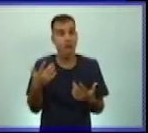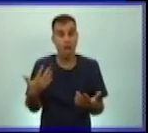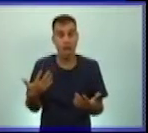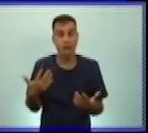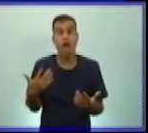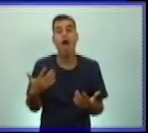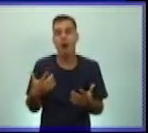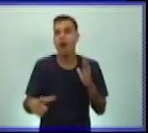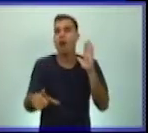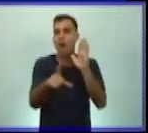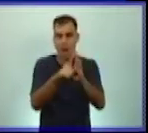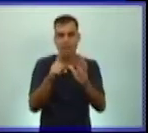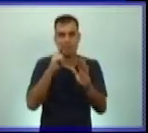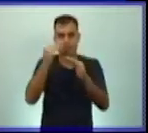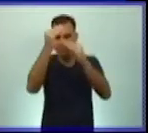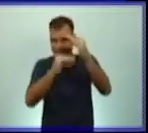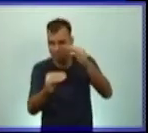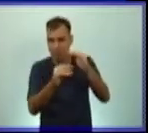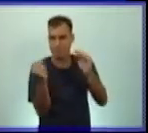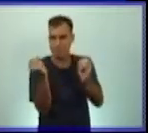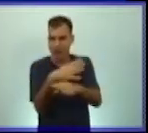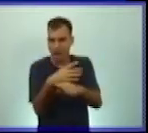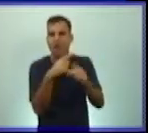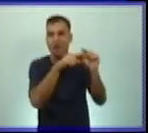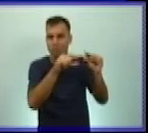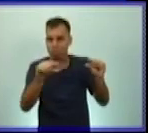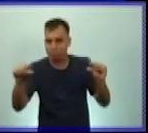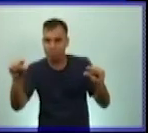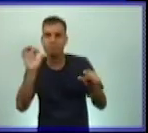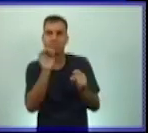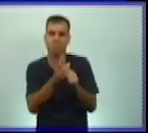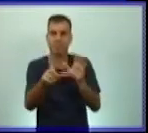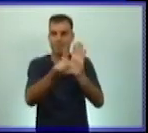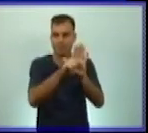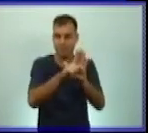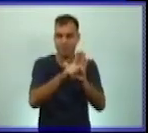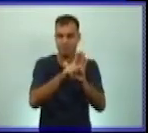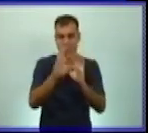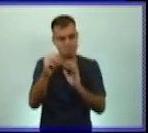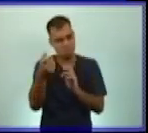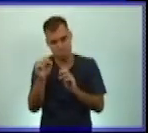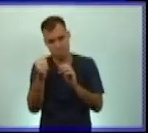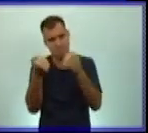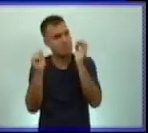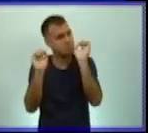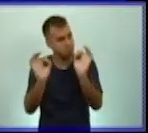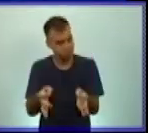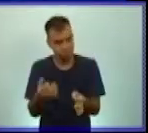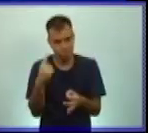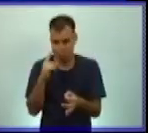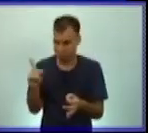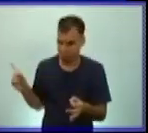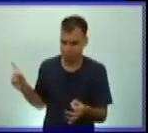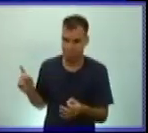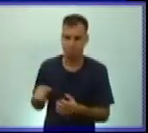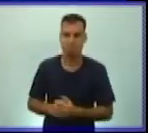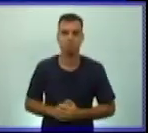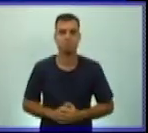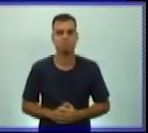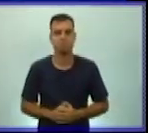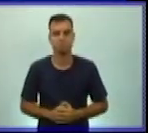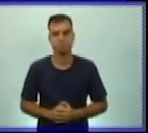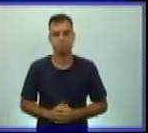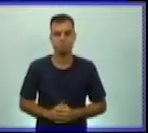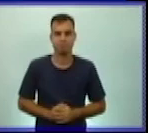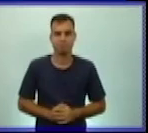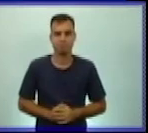La ley de conservación de la masa a partir de esta ecuación. ¿Por qué? Porque sabemos que la suma de las masas de todas las sustancias que